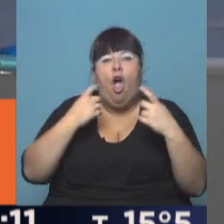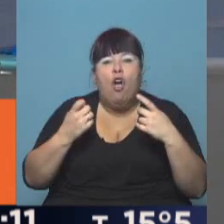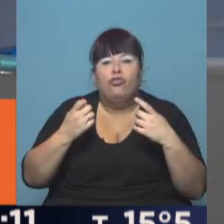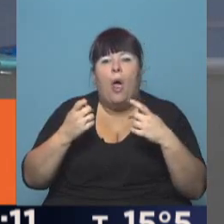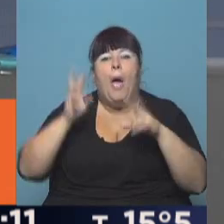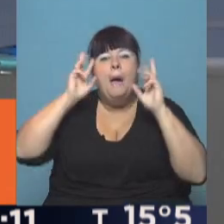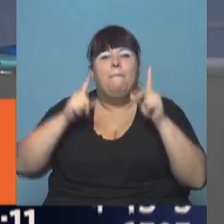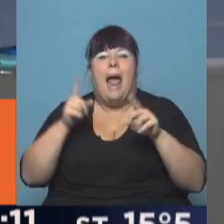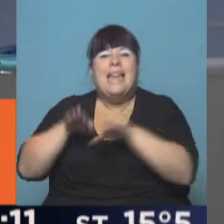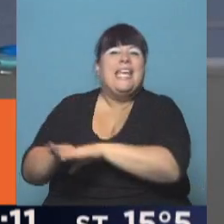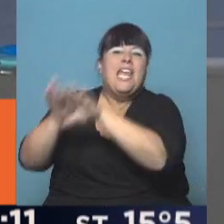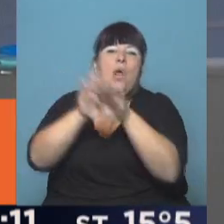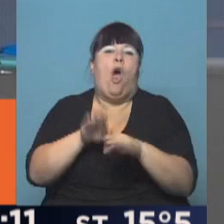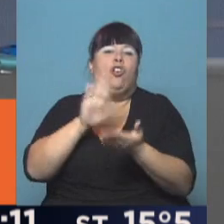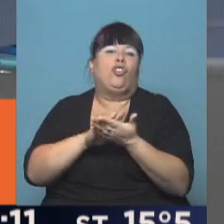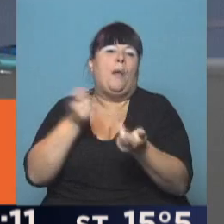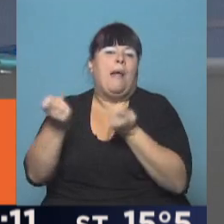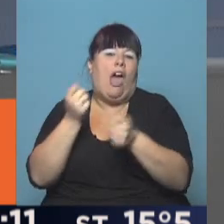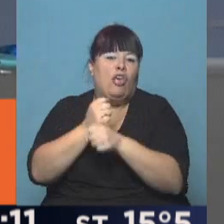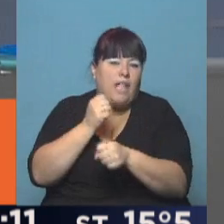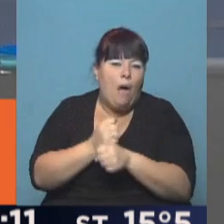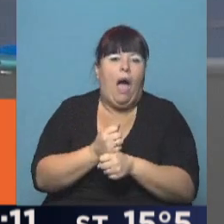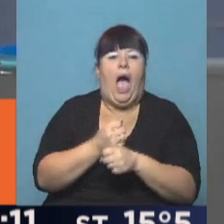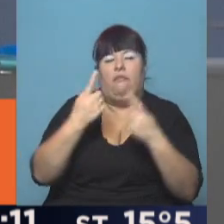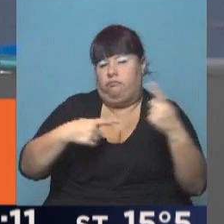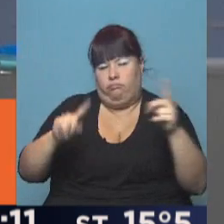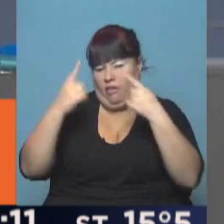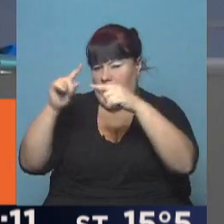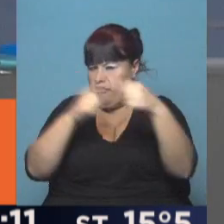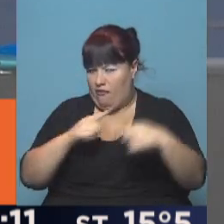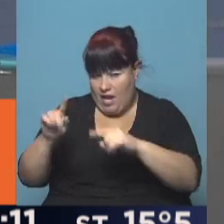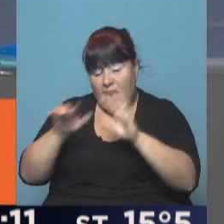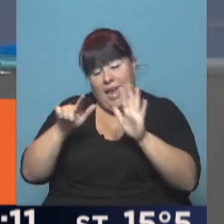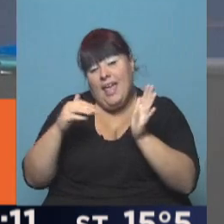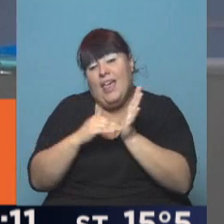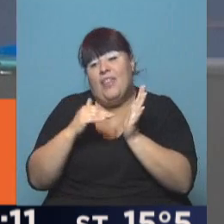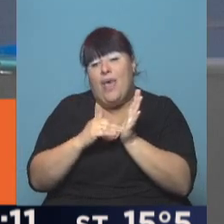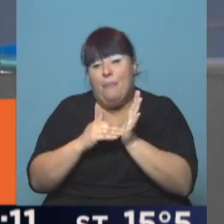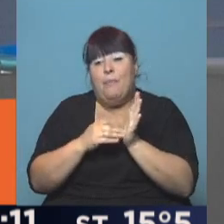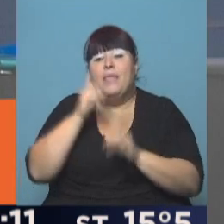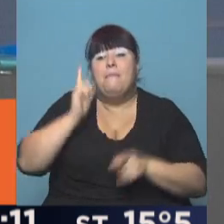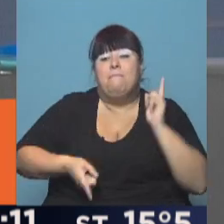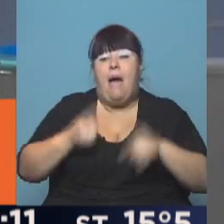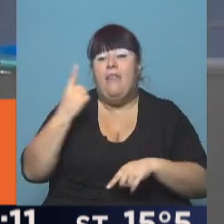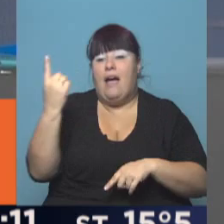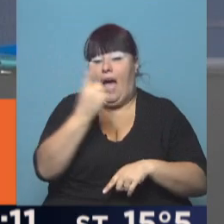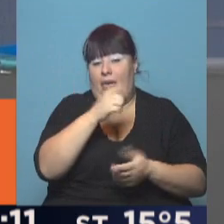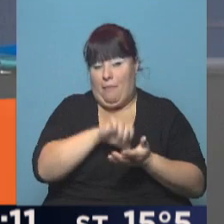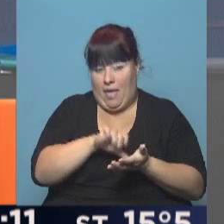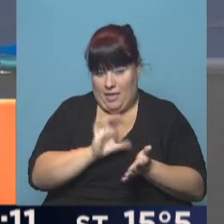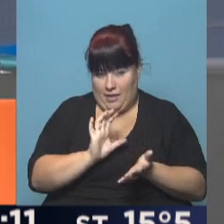una política común en términos de los mercados laborales, etcétera, ¿no? Entonces eso depende de las decisiones de cada uno de los